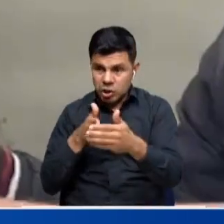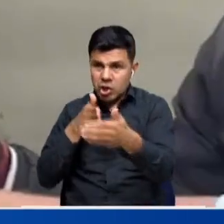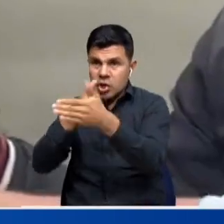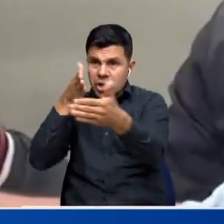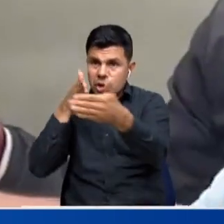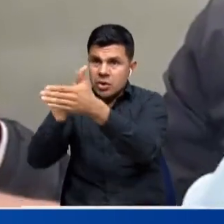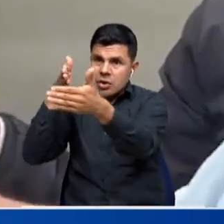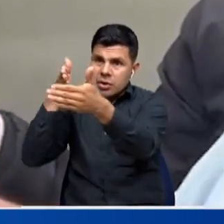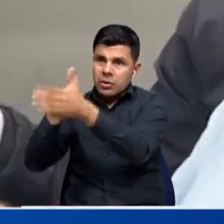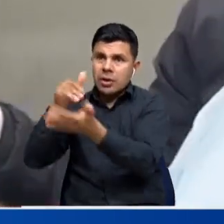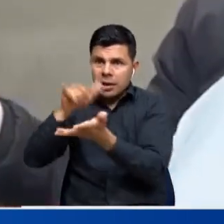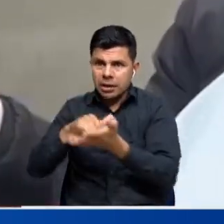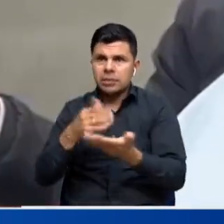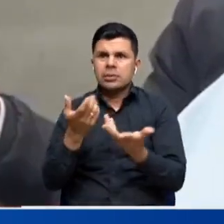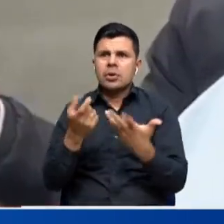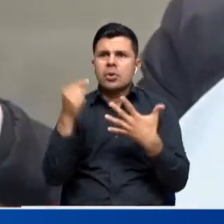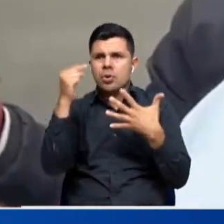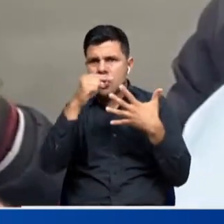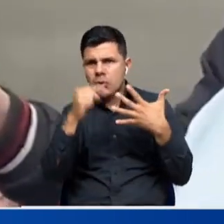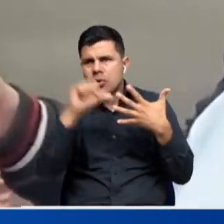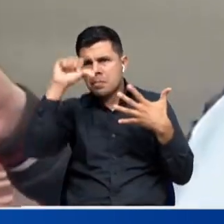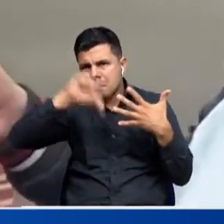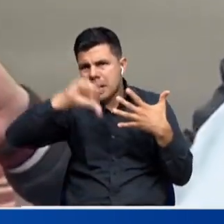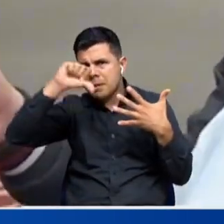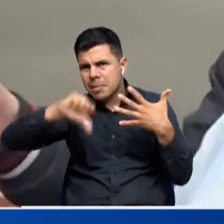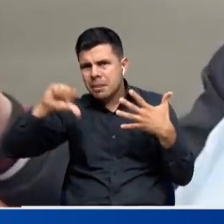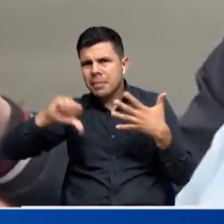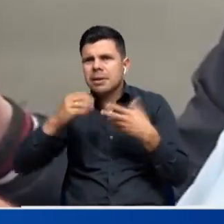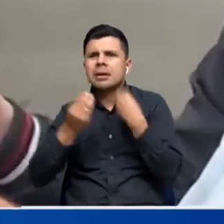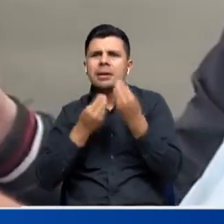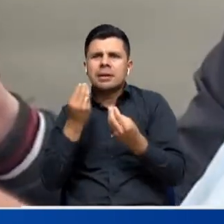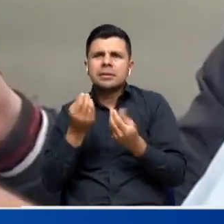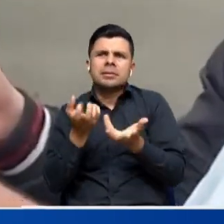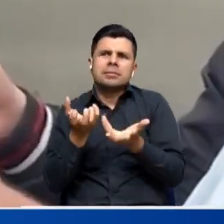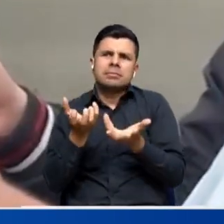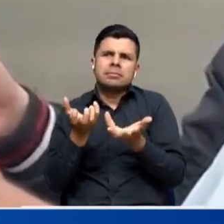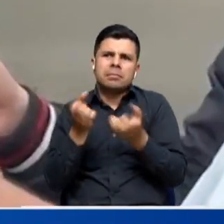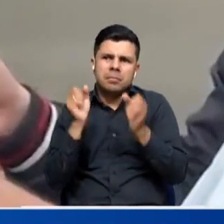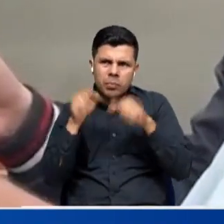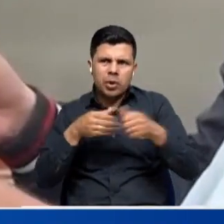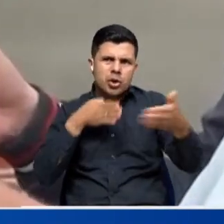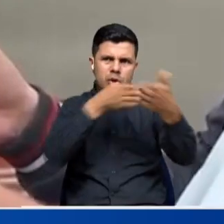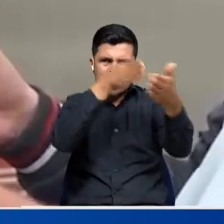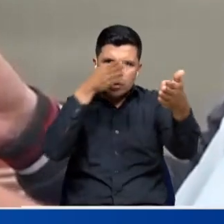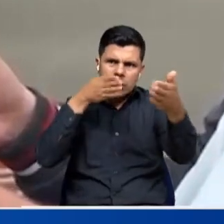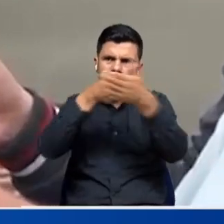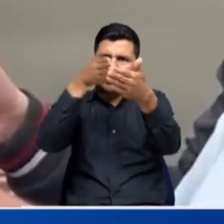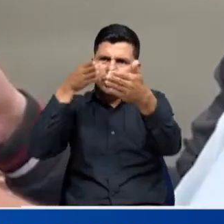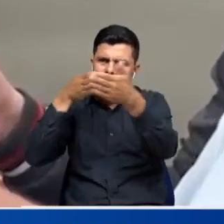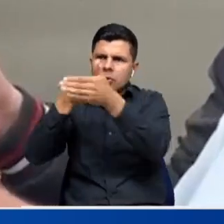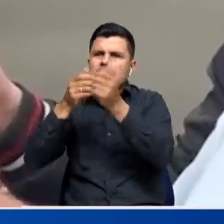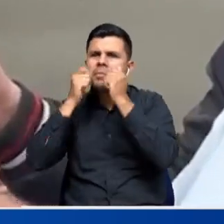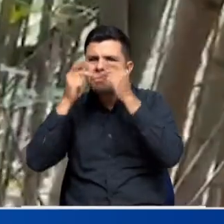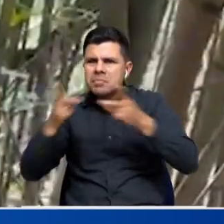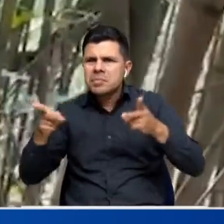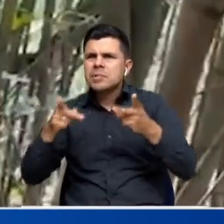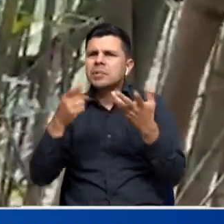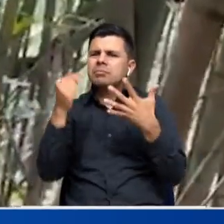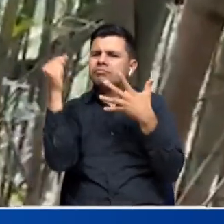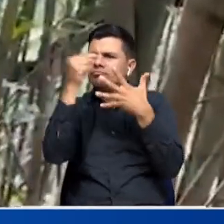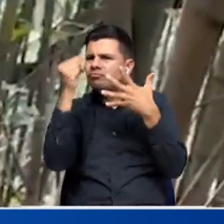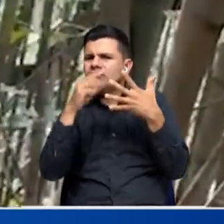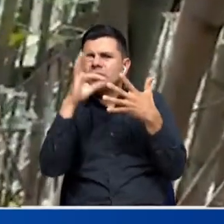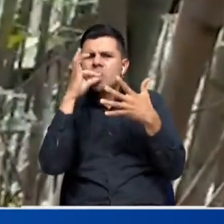medios eficaces para cometer conductas delictivas. Y lo que viene son las medidas cautelares muy importantes, la incautación de estas armas de fuego, la incautación de